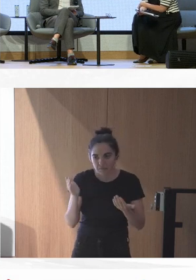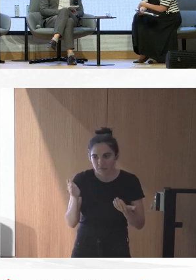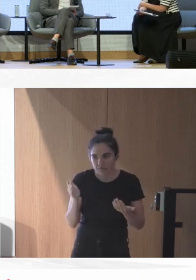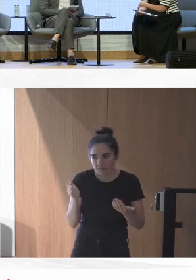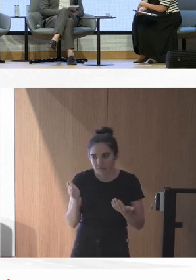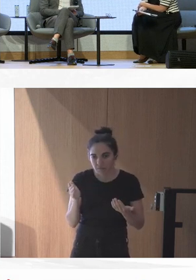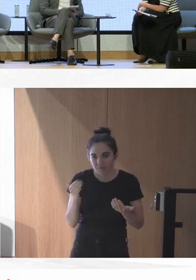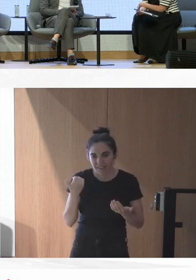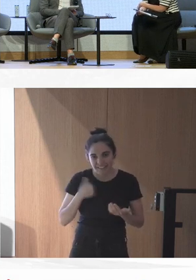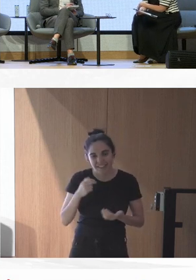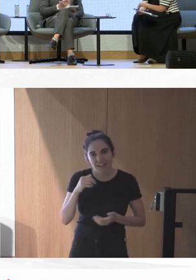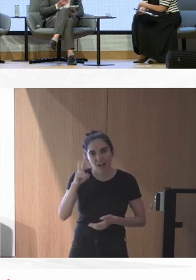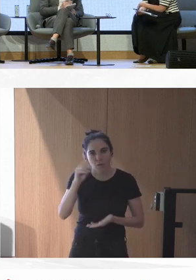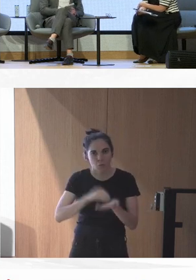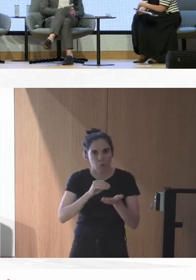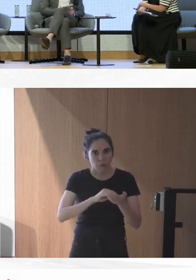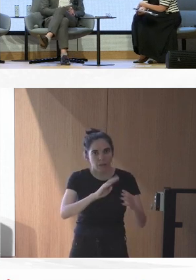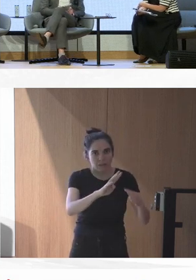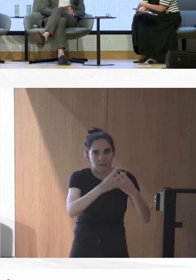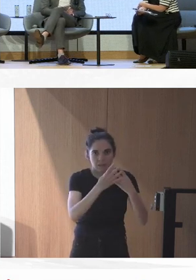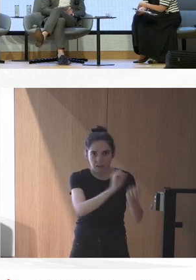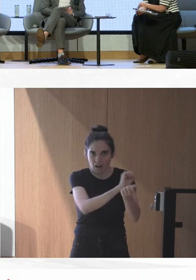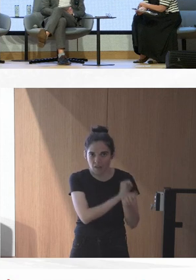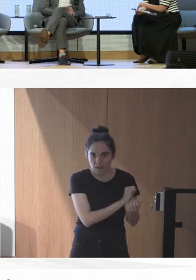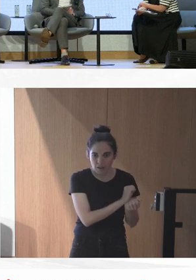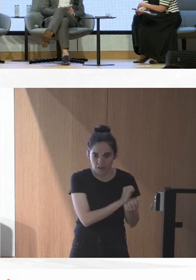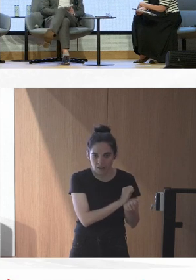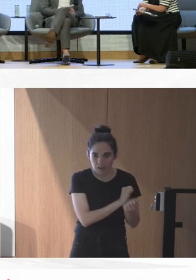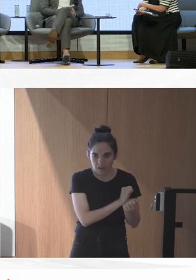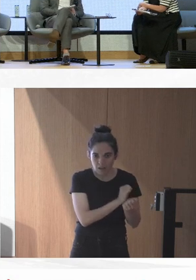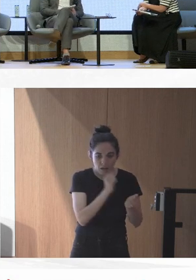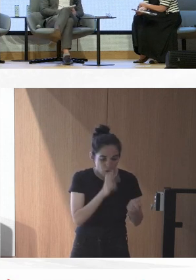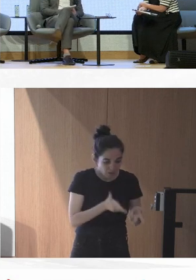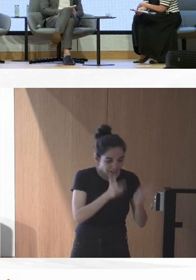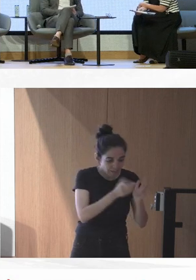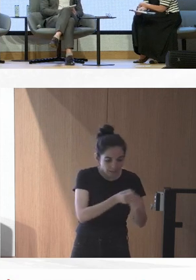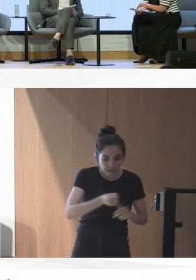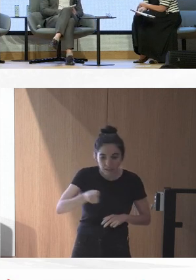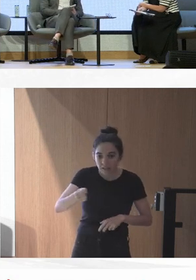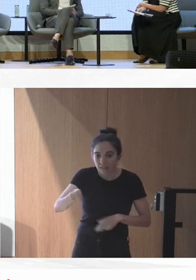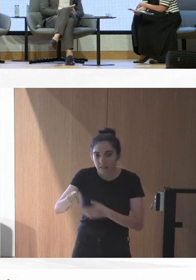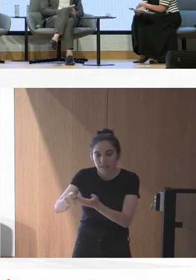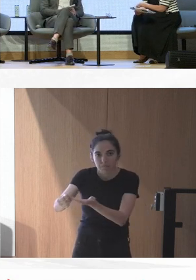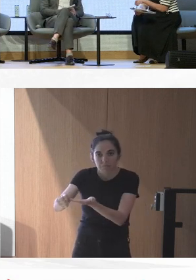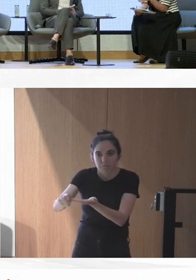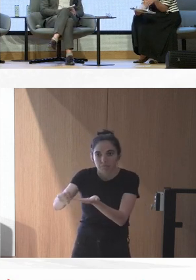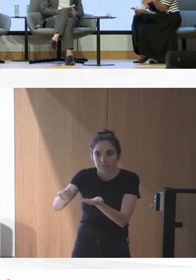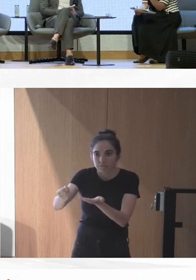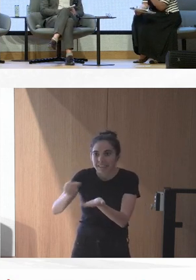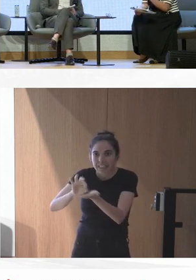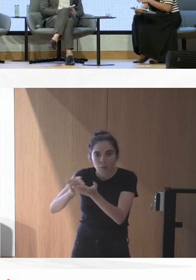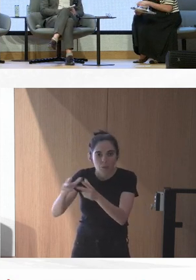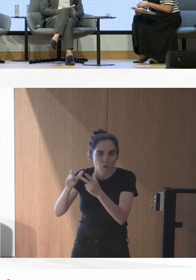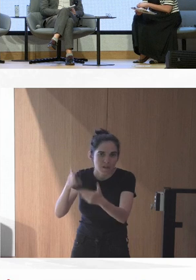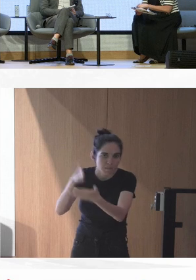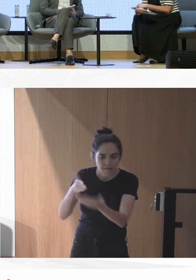la segunda vez que está encerrado y no hay ninguna forma de conseguirle de acceso a los servicios